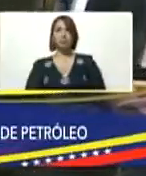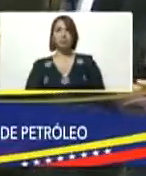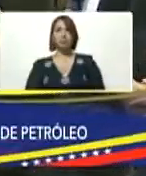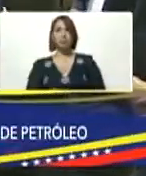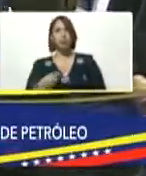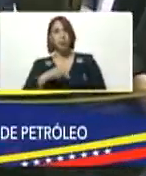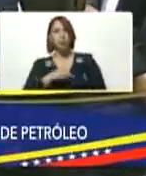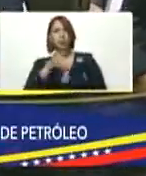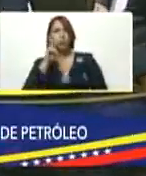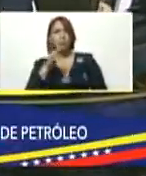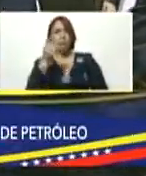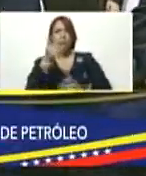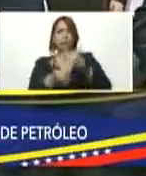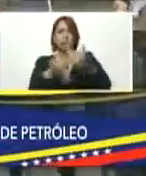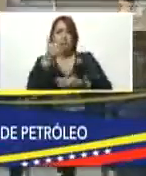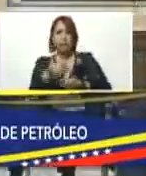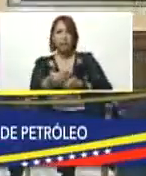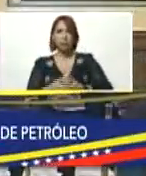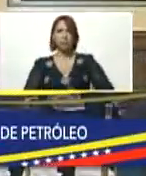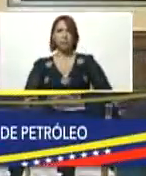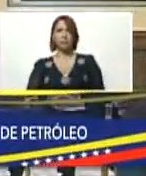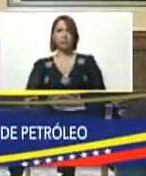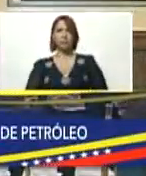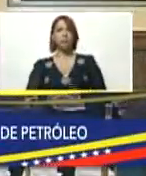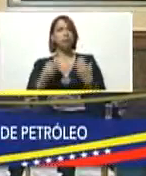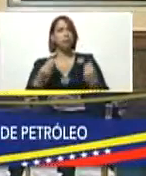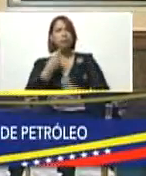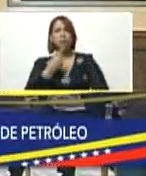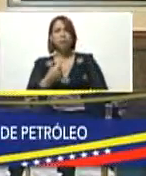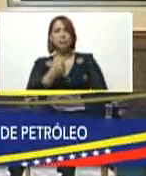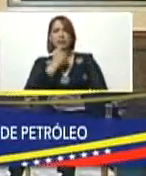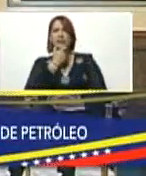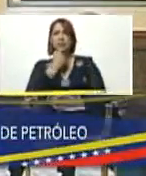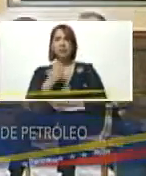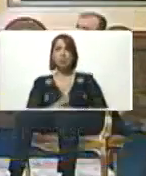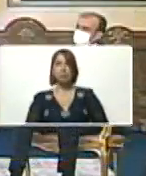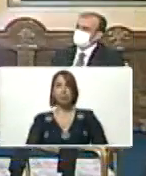pa'lante. ¿Cómo se diría en el inglés?